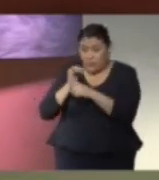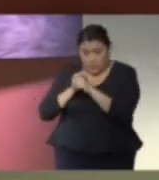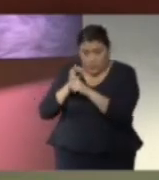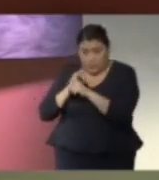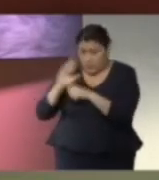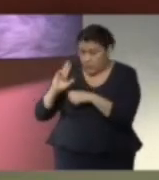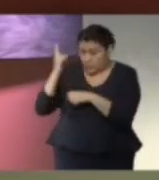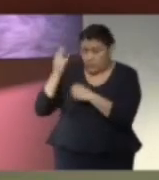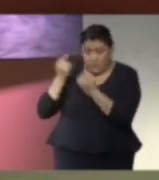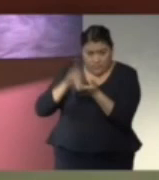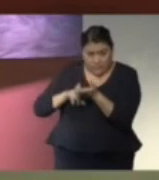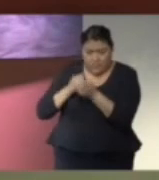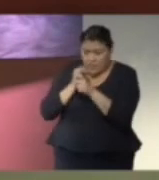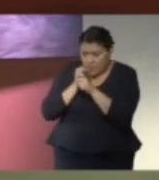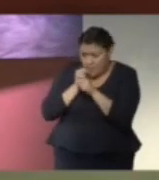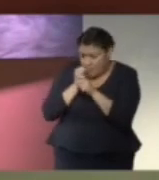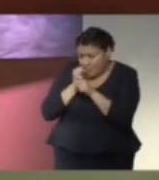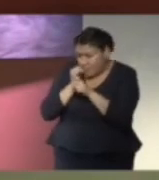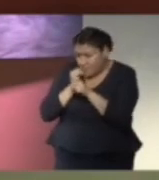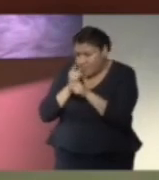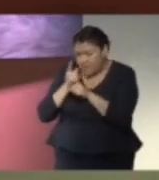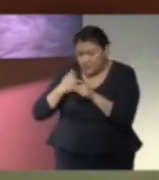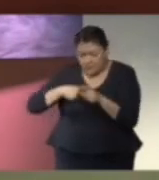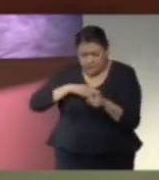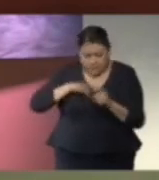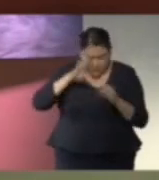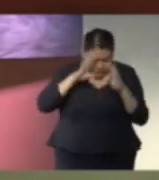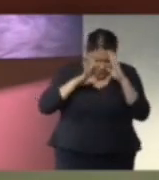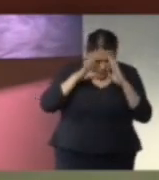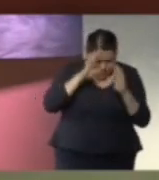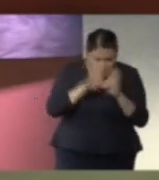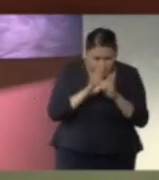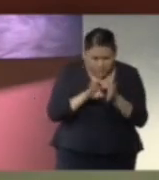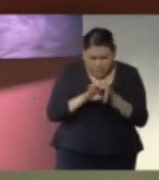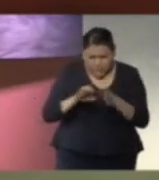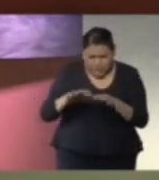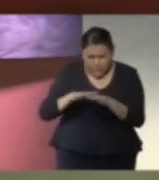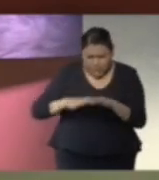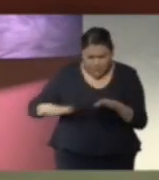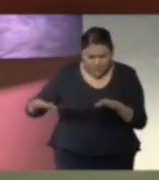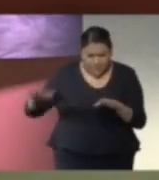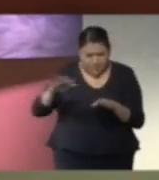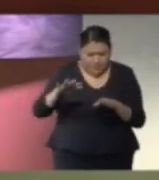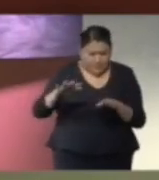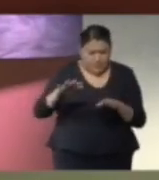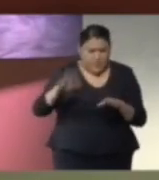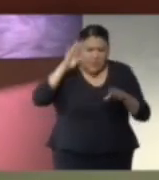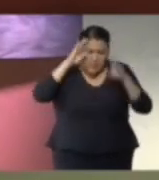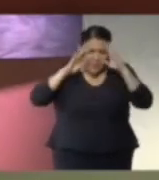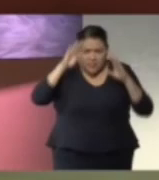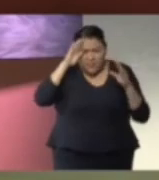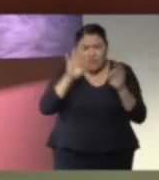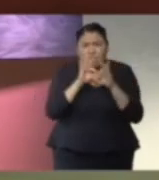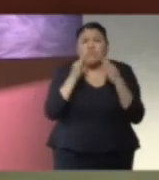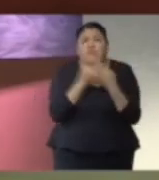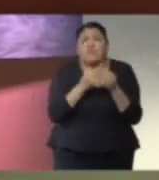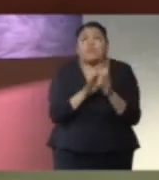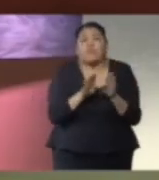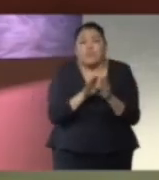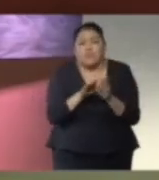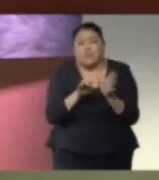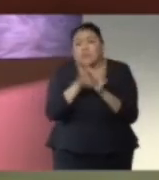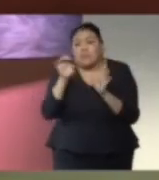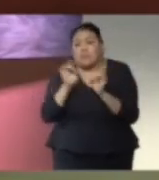tendría que también empezar a pensar cómo no solo pensamos, ¿no? Ciertos